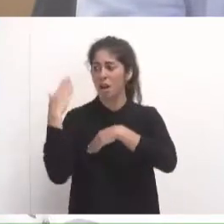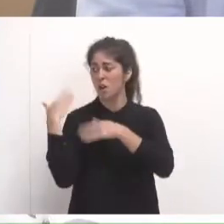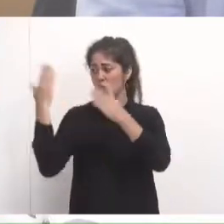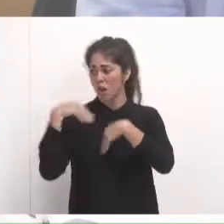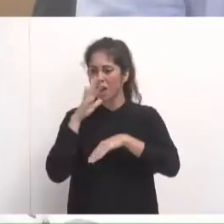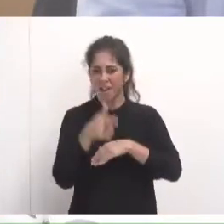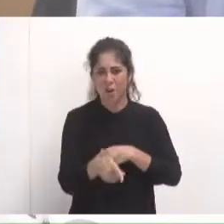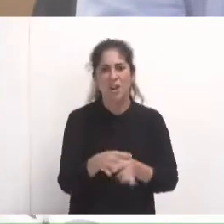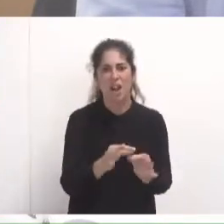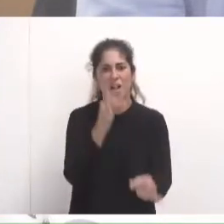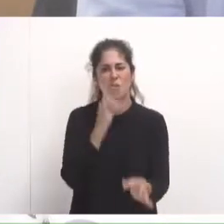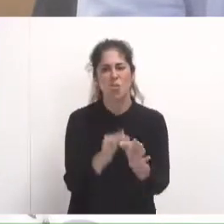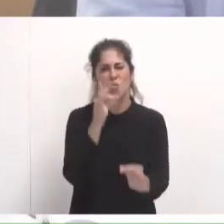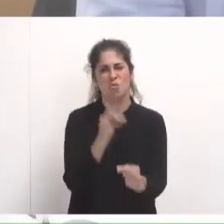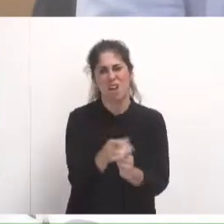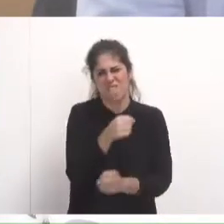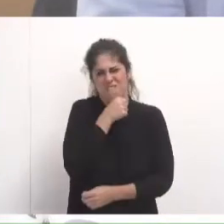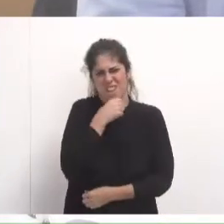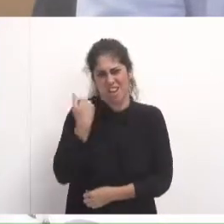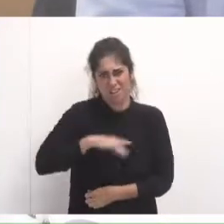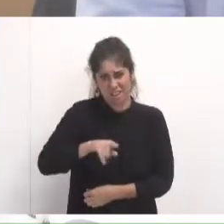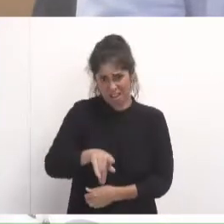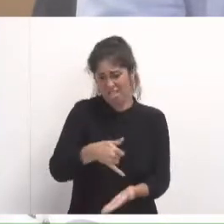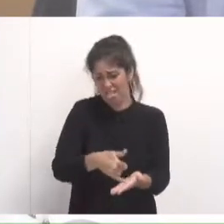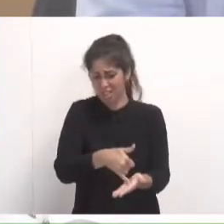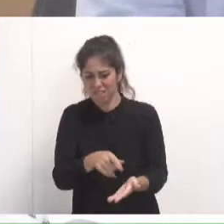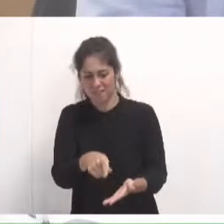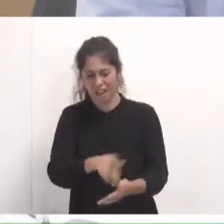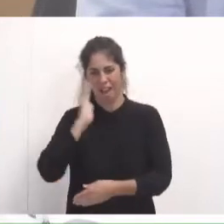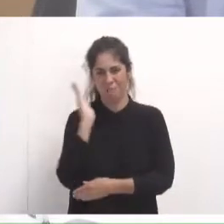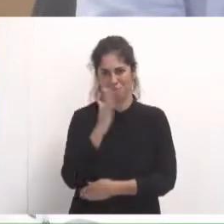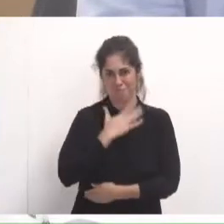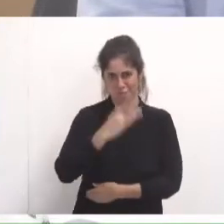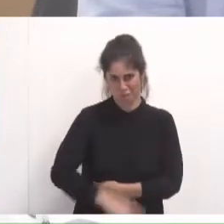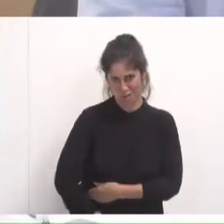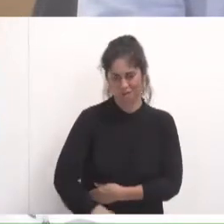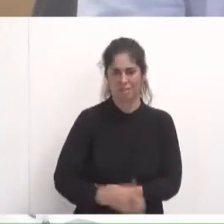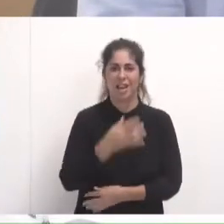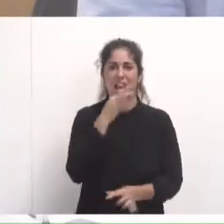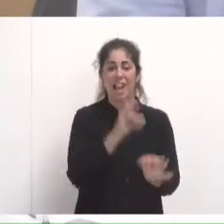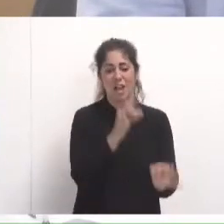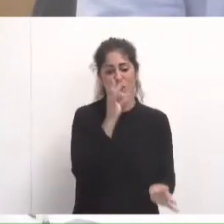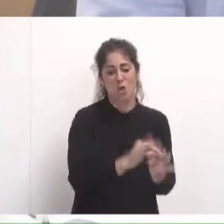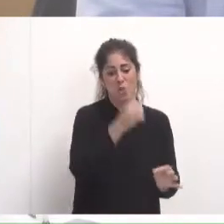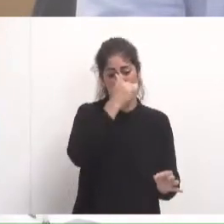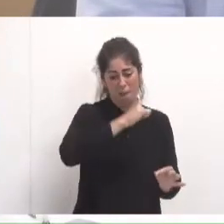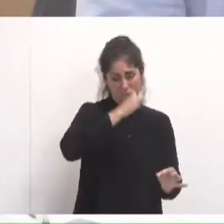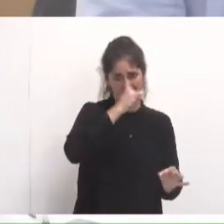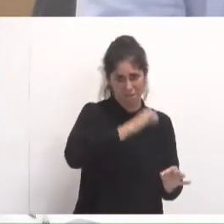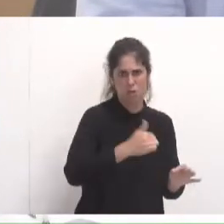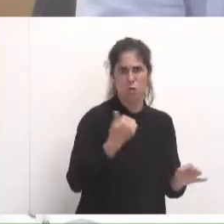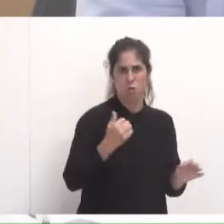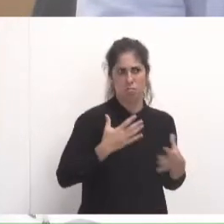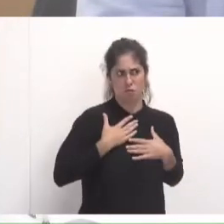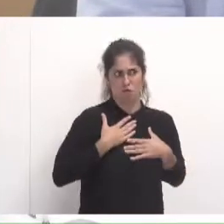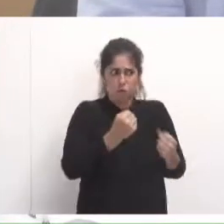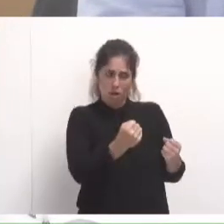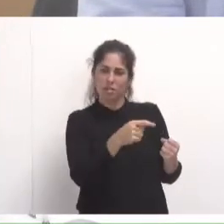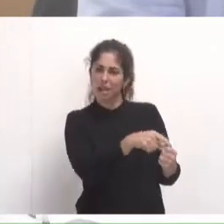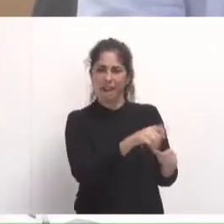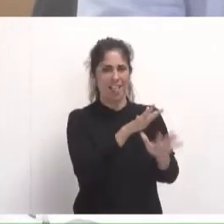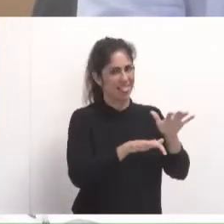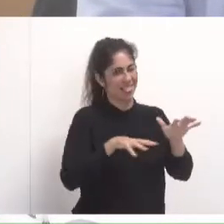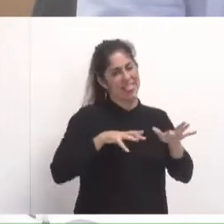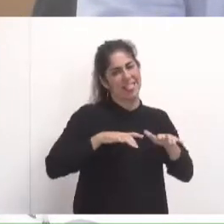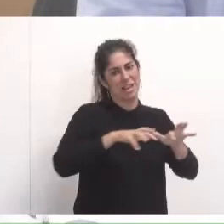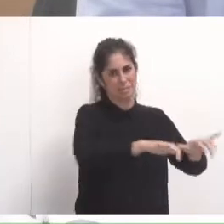puede ser afectada a su, digamos, debilidad con respecto a otras plantas. En plantas vigorosas no se ha contemplado. Esa es la realidad. O sea, en plantas vigorosas no se ha